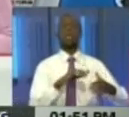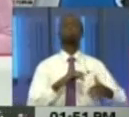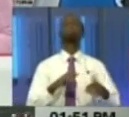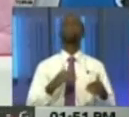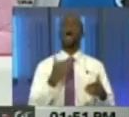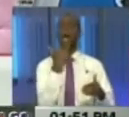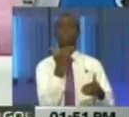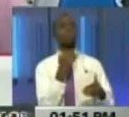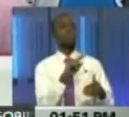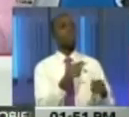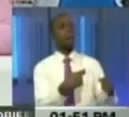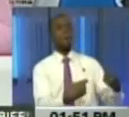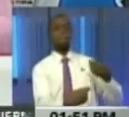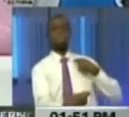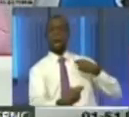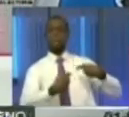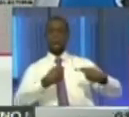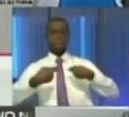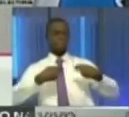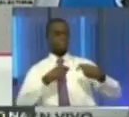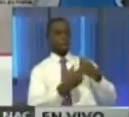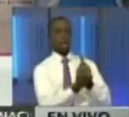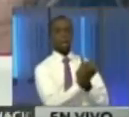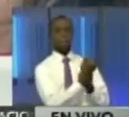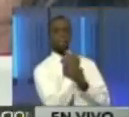nadie. Nuestro deber.